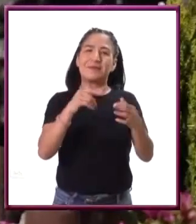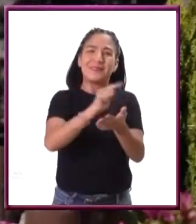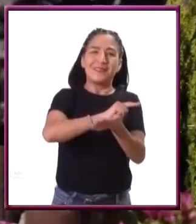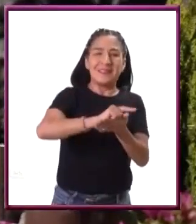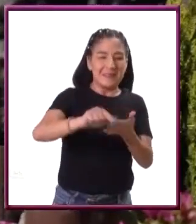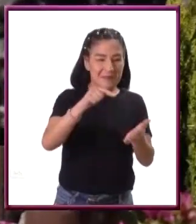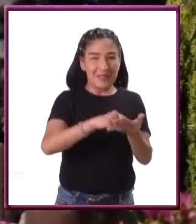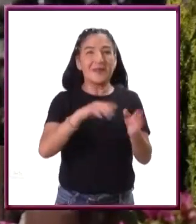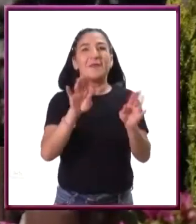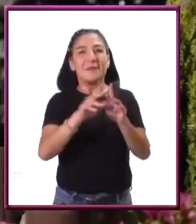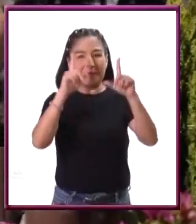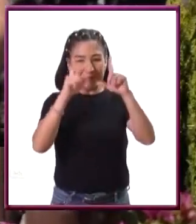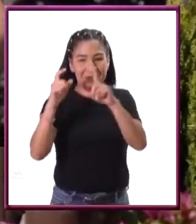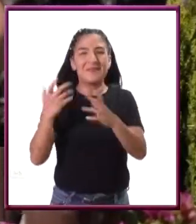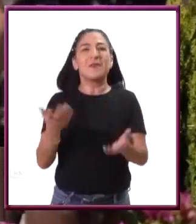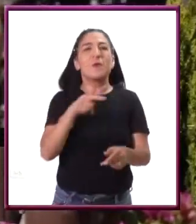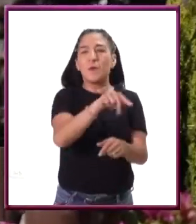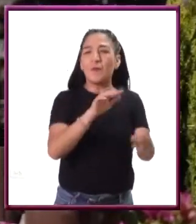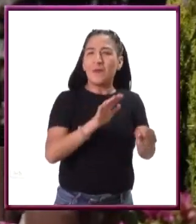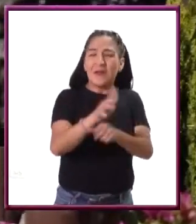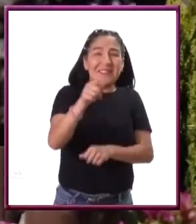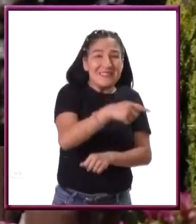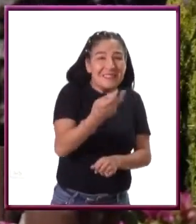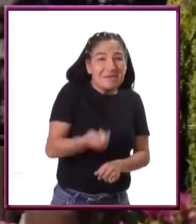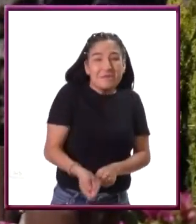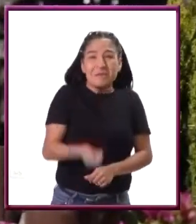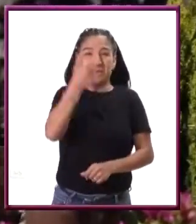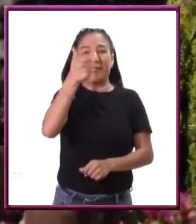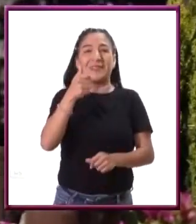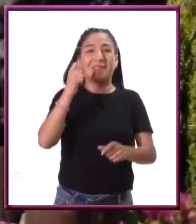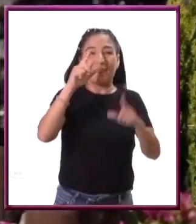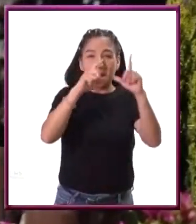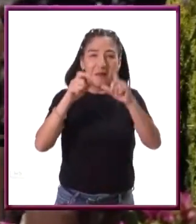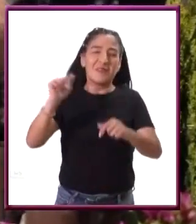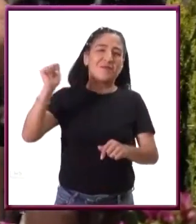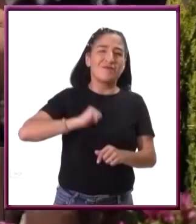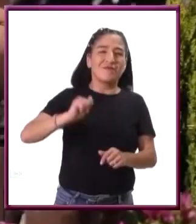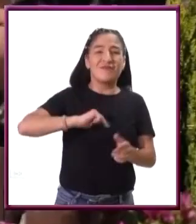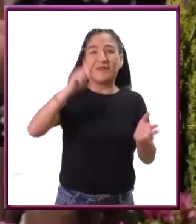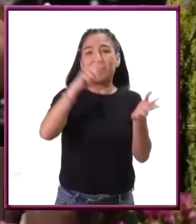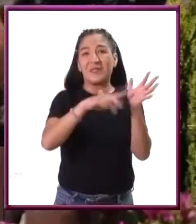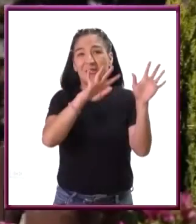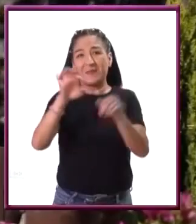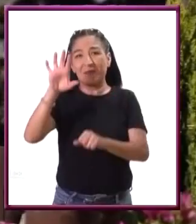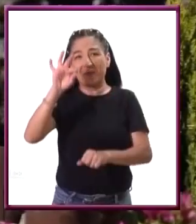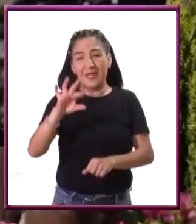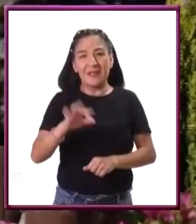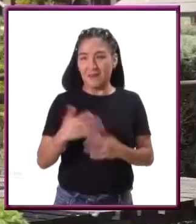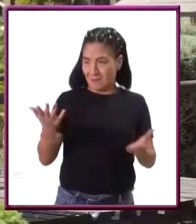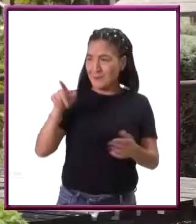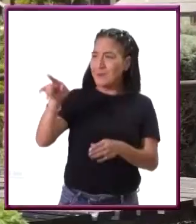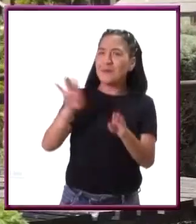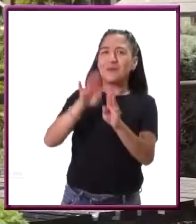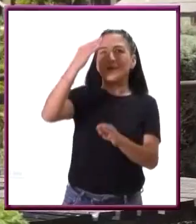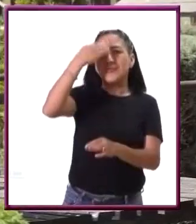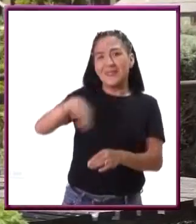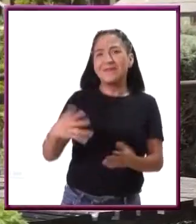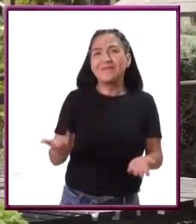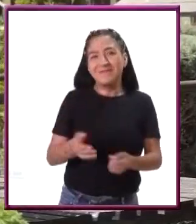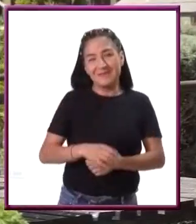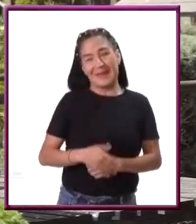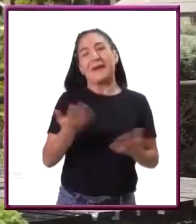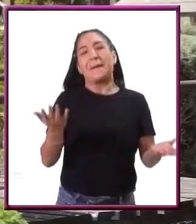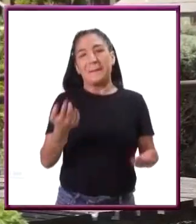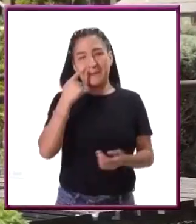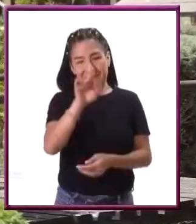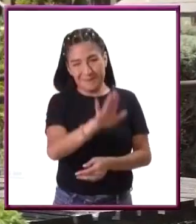impecable, la Brownie Reflex, ¿eh? Fue de las primeras cámaras reflex que se hicieron allá por los años 40. Uy, ¿cómo es que sabes tanto de eso?